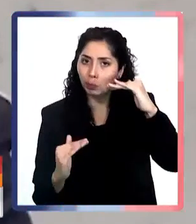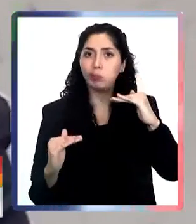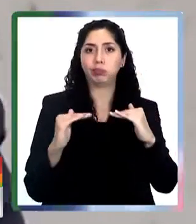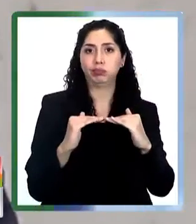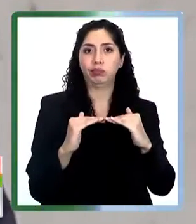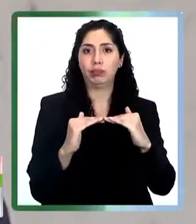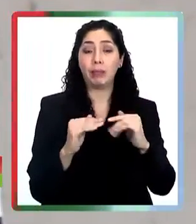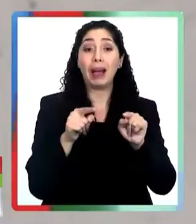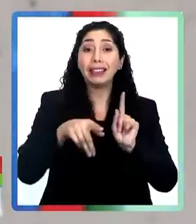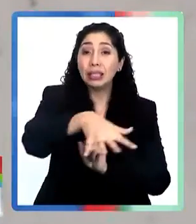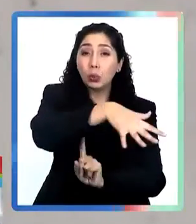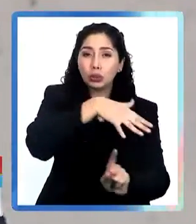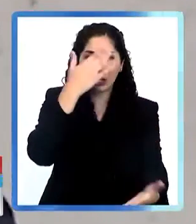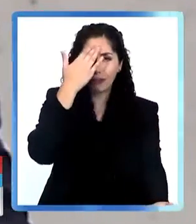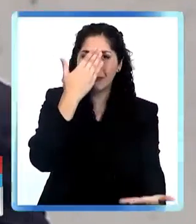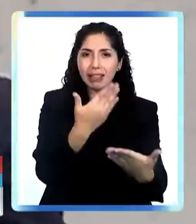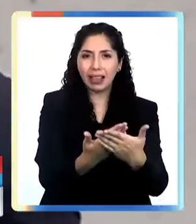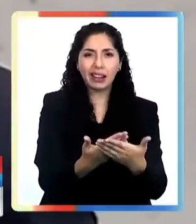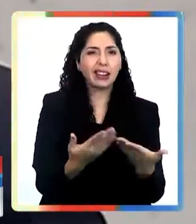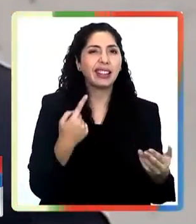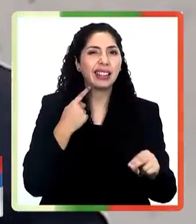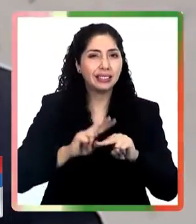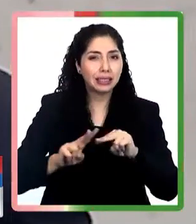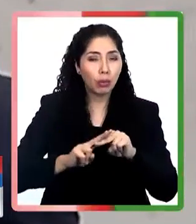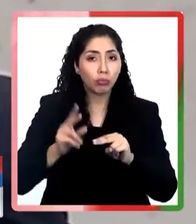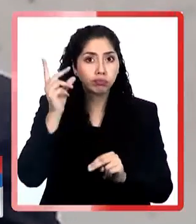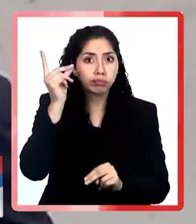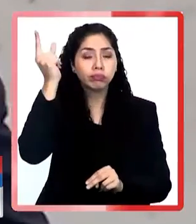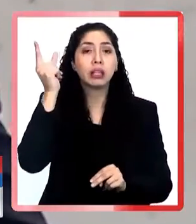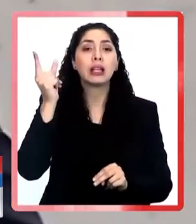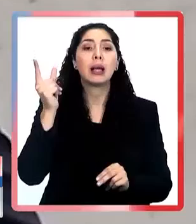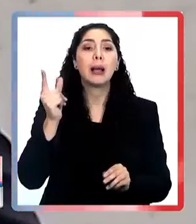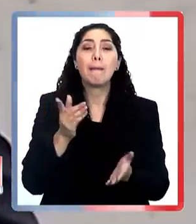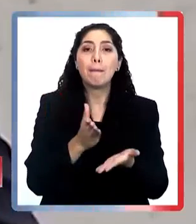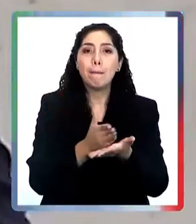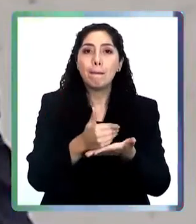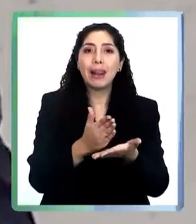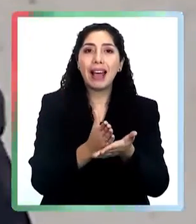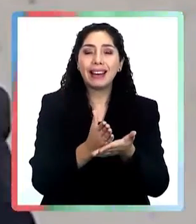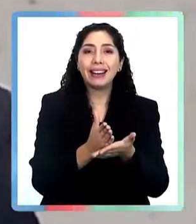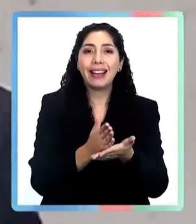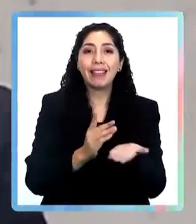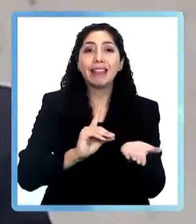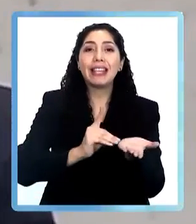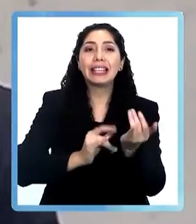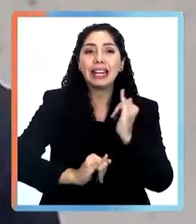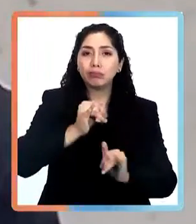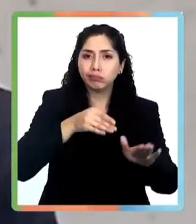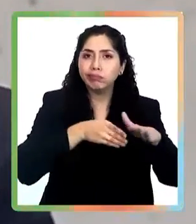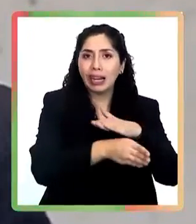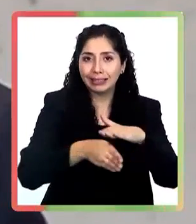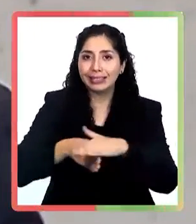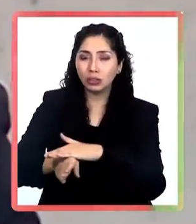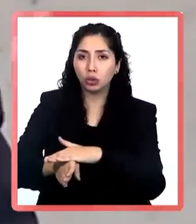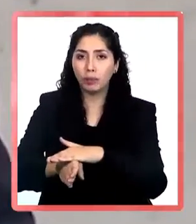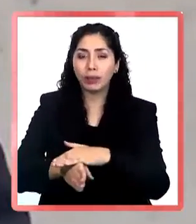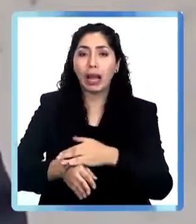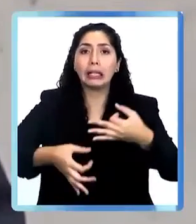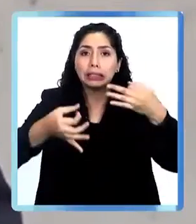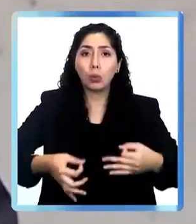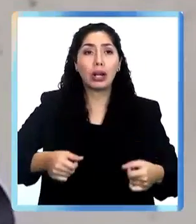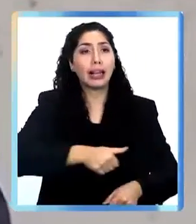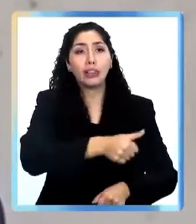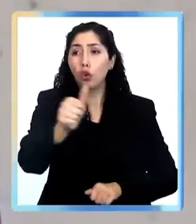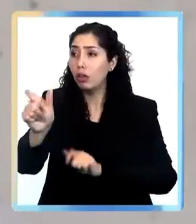para enfrentar esta situación hemos creado el plan brecha digital cero que asegurará al año 2025 que